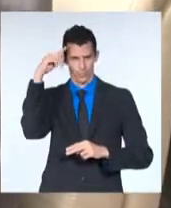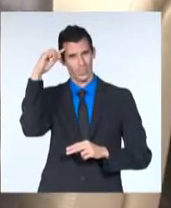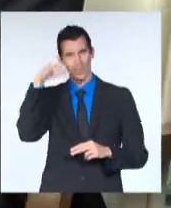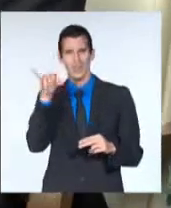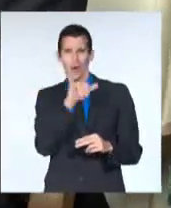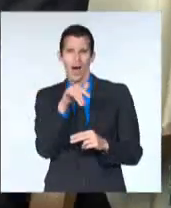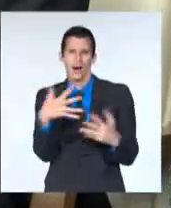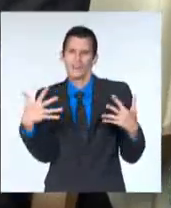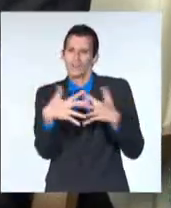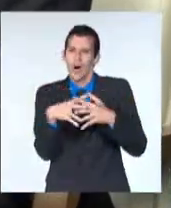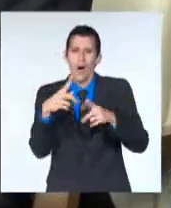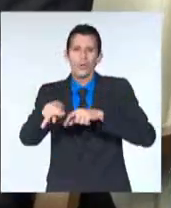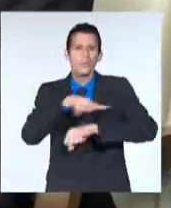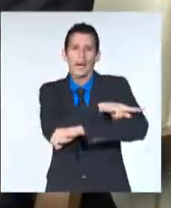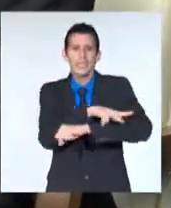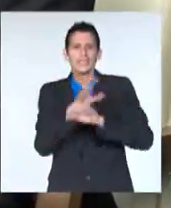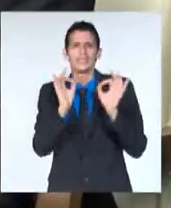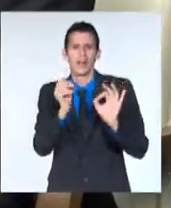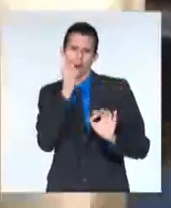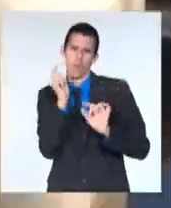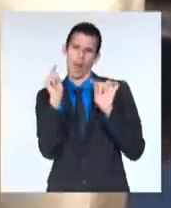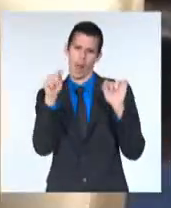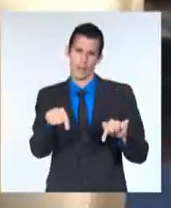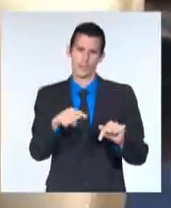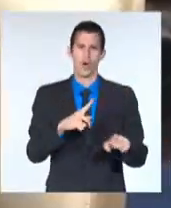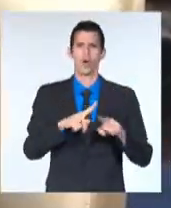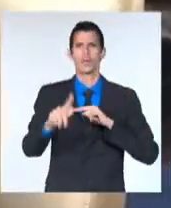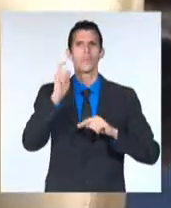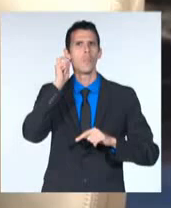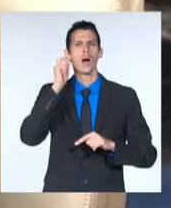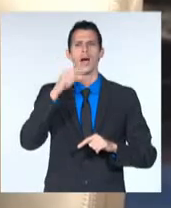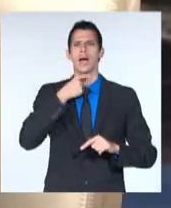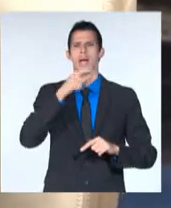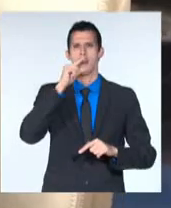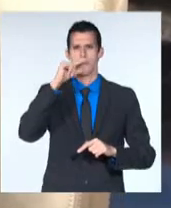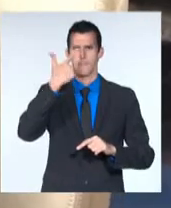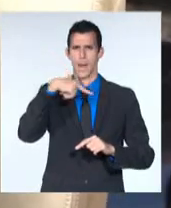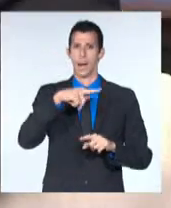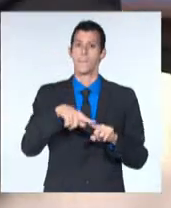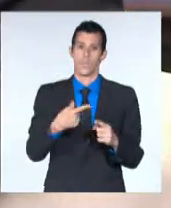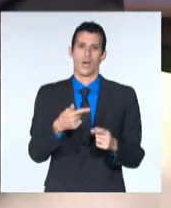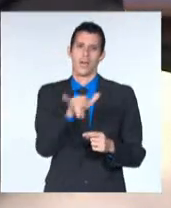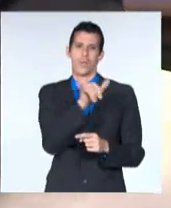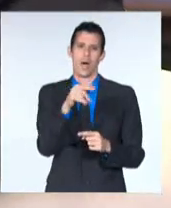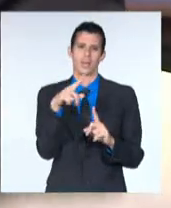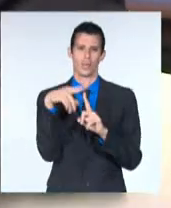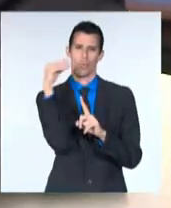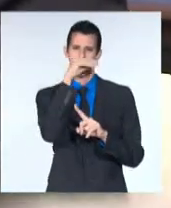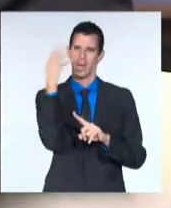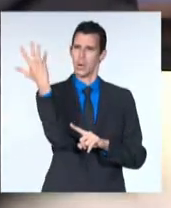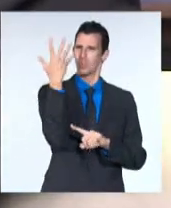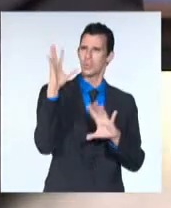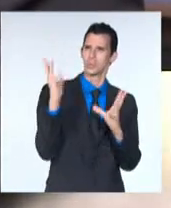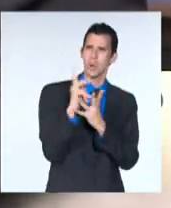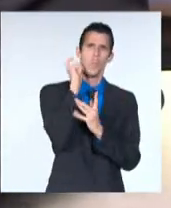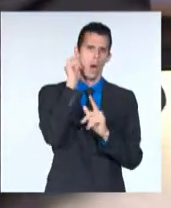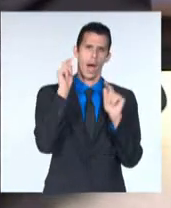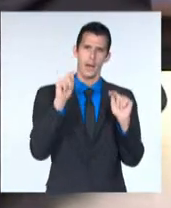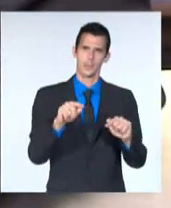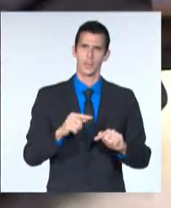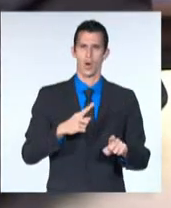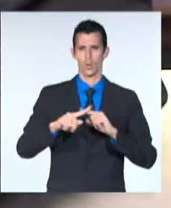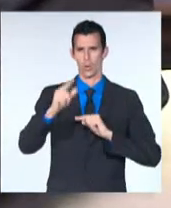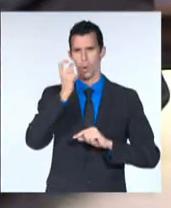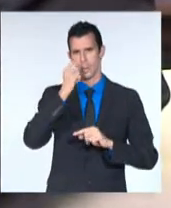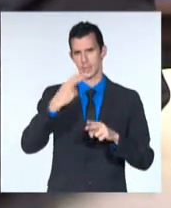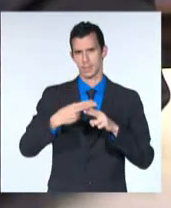Inversión Extranjera, Elba Rosa Pérez Montoya, ministra de Ciencia, Tecnología y Medio Ambiente, Carlos Miguel Pereira Hernández, director